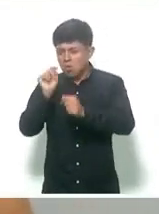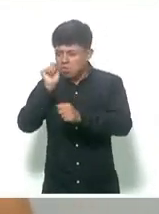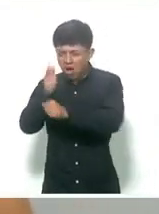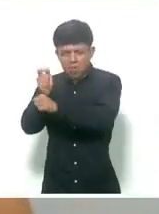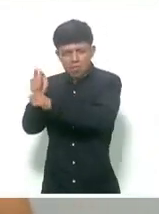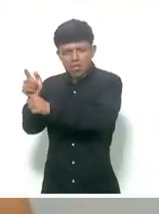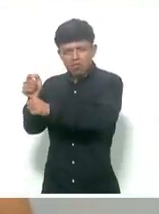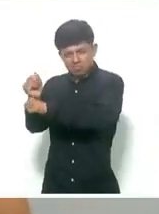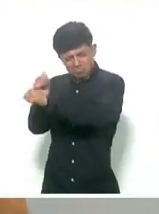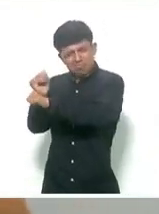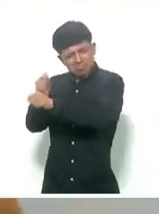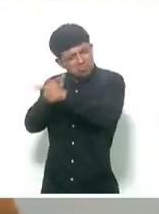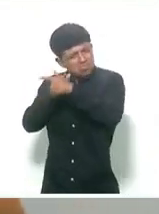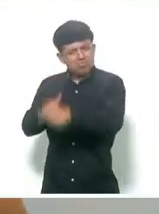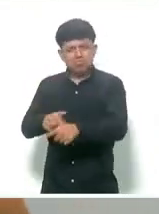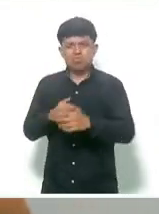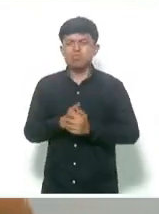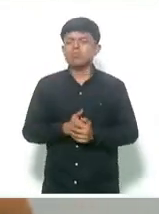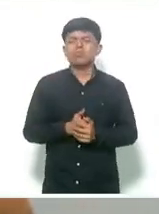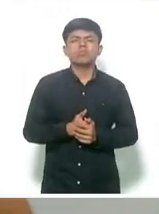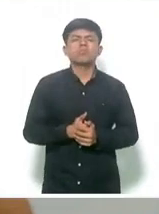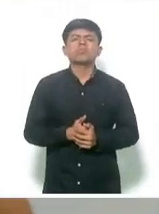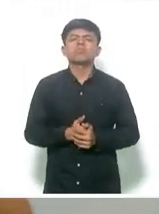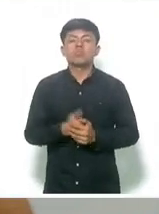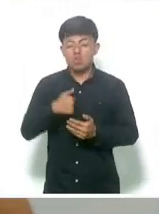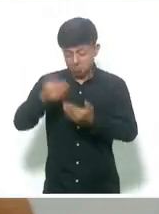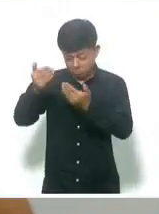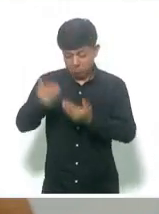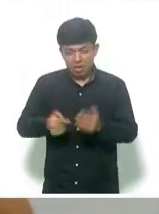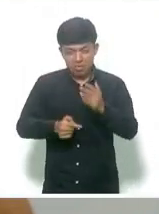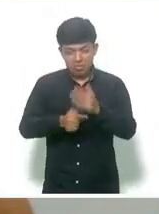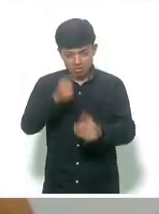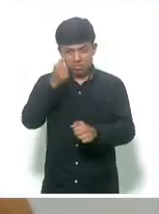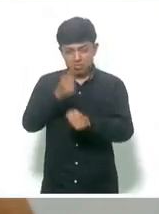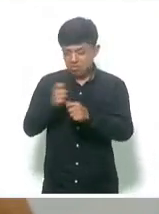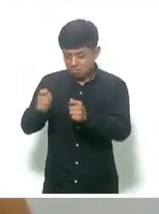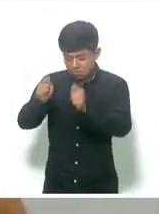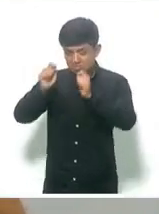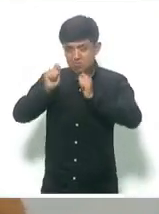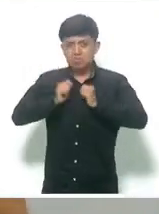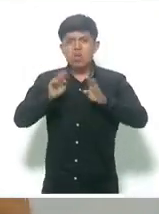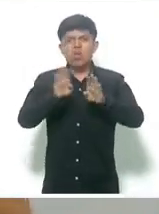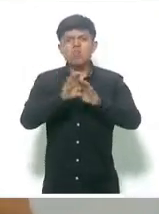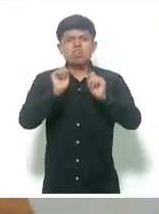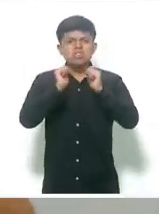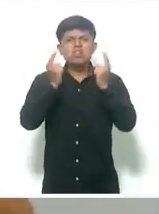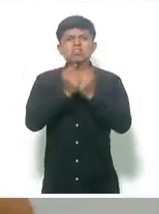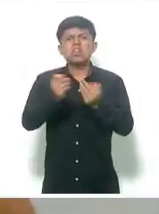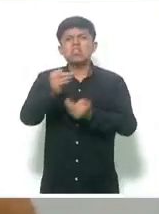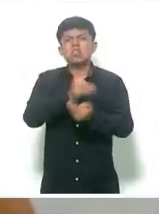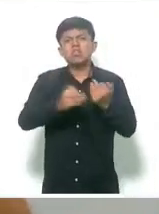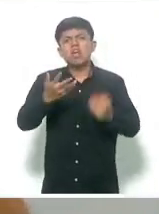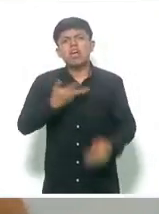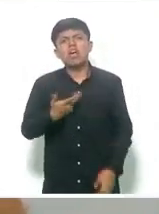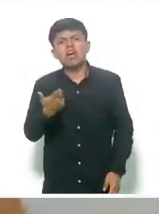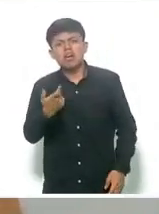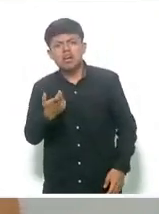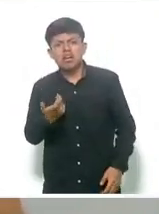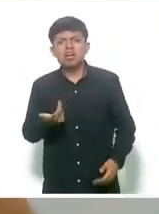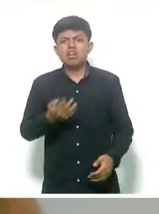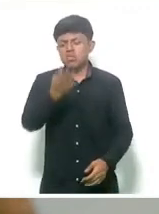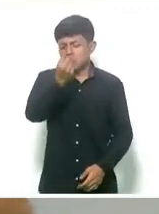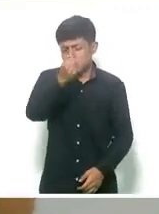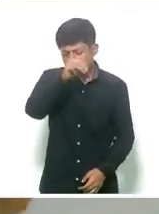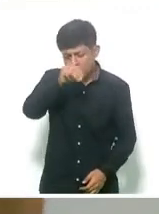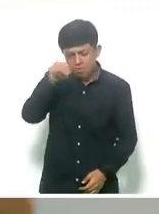constantemente Cuando recién nosotros arribamos nos percatamos que un porcentaje muy elevado de la sociedad todo estaban armados armamento 9